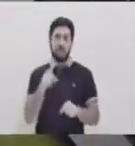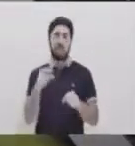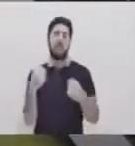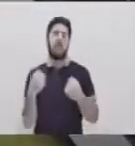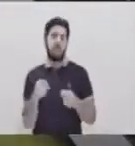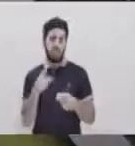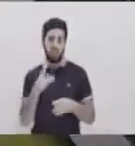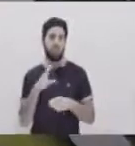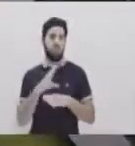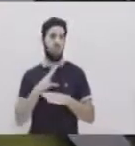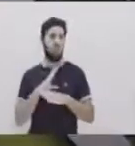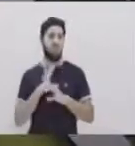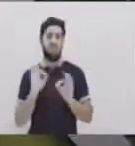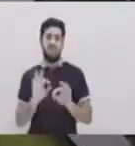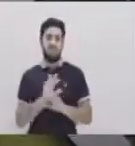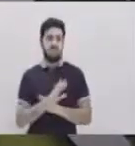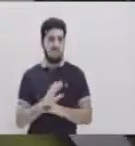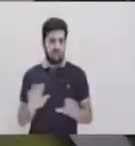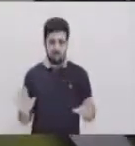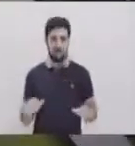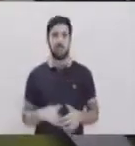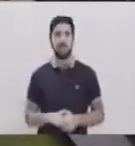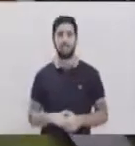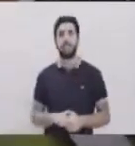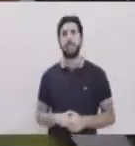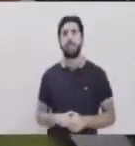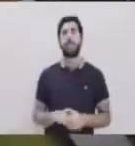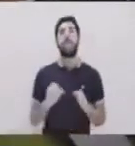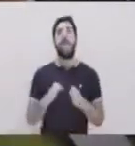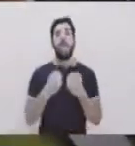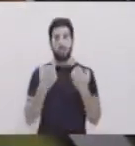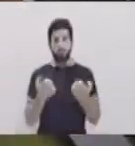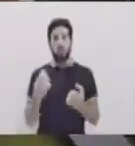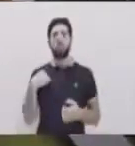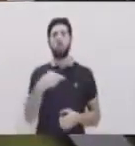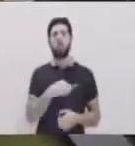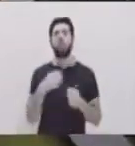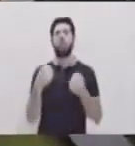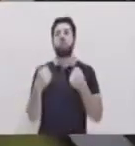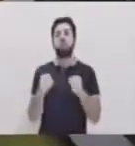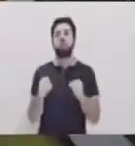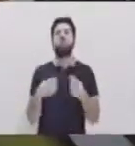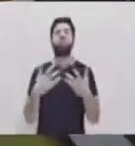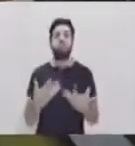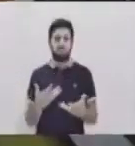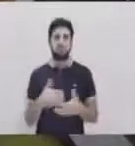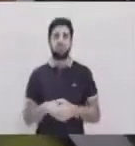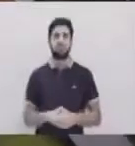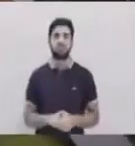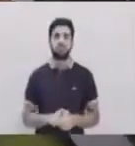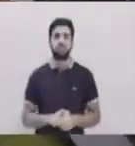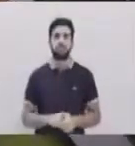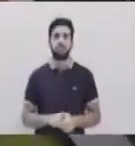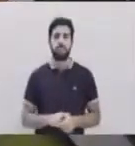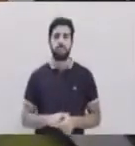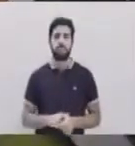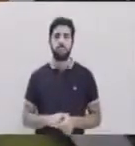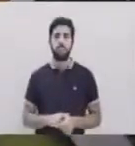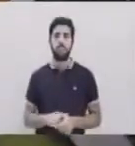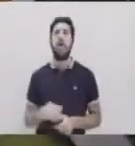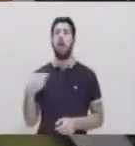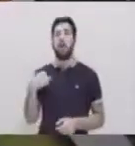es suficiente. Perfecto. Ok. Bueno, entonces, lo que tenemos que hacer es lo siguiente. Vamos a